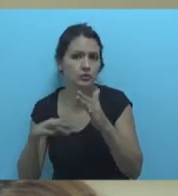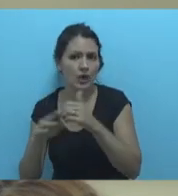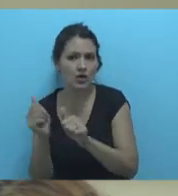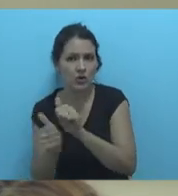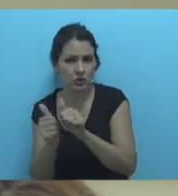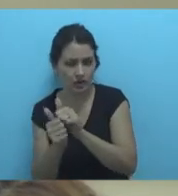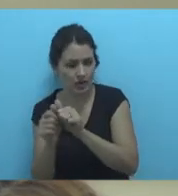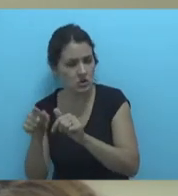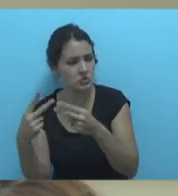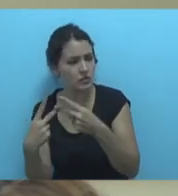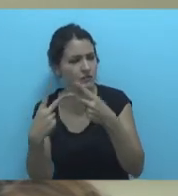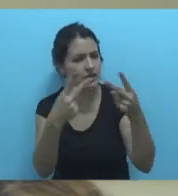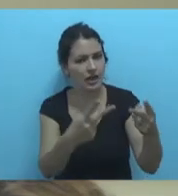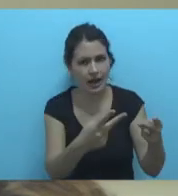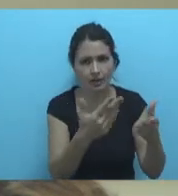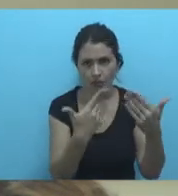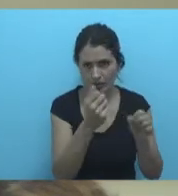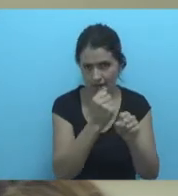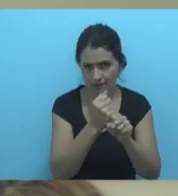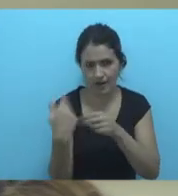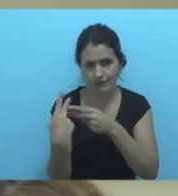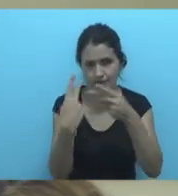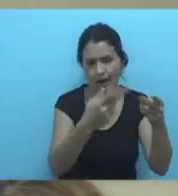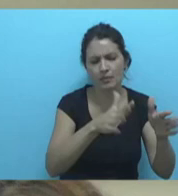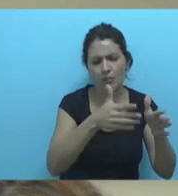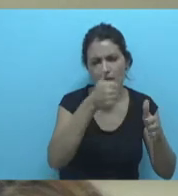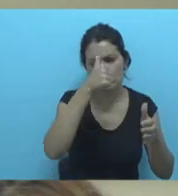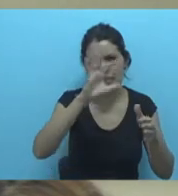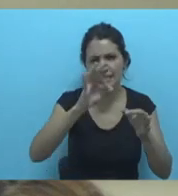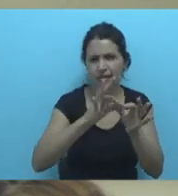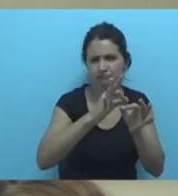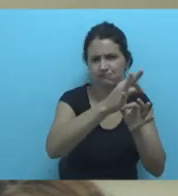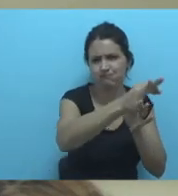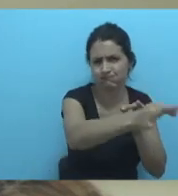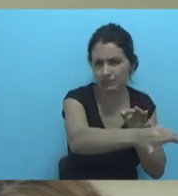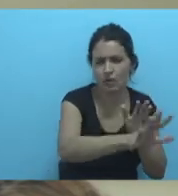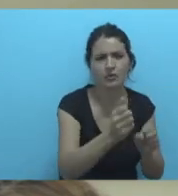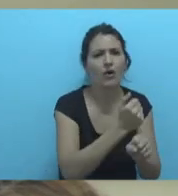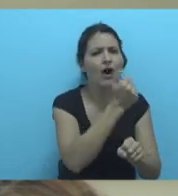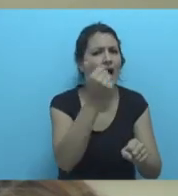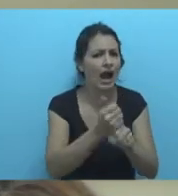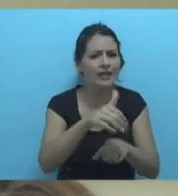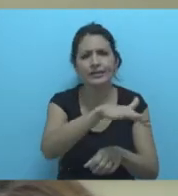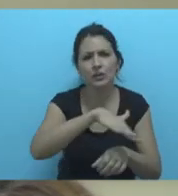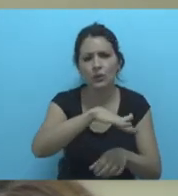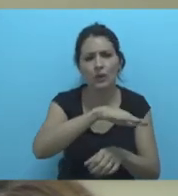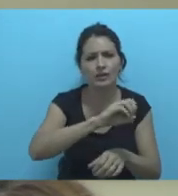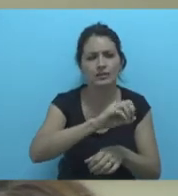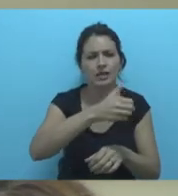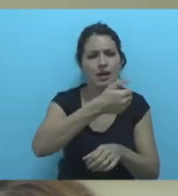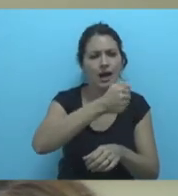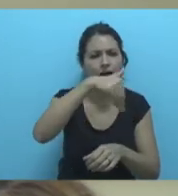y de Armstrong. Pero esta particular situación también se ejemplifica en un montón de otros casos concretos que incluso a Carlitos